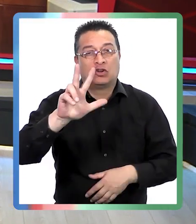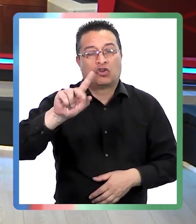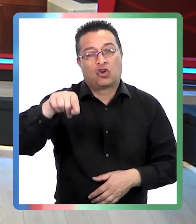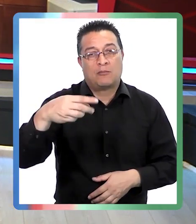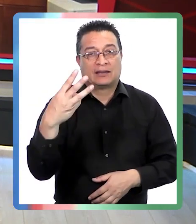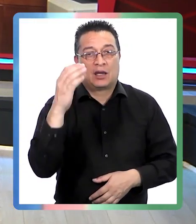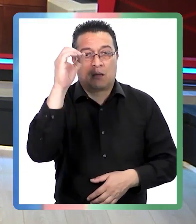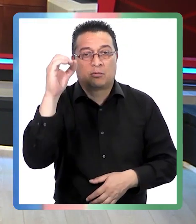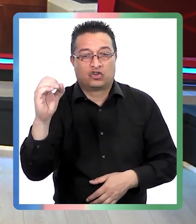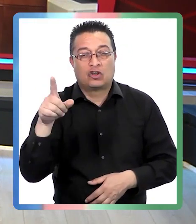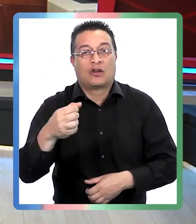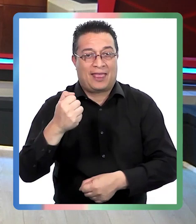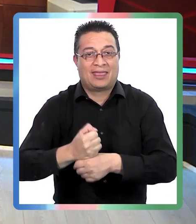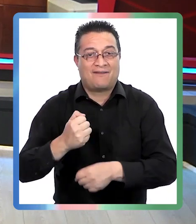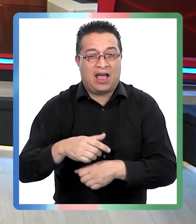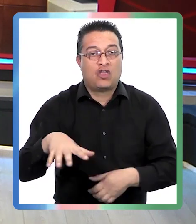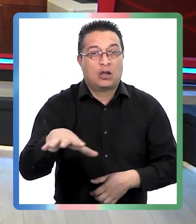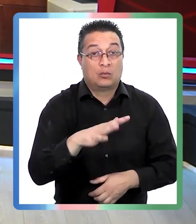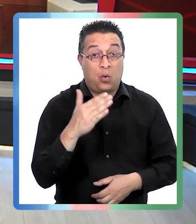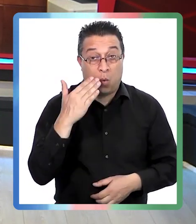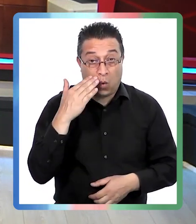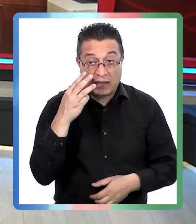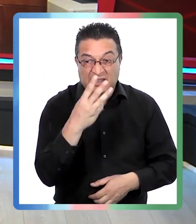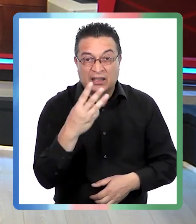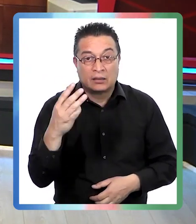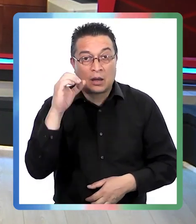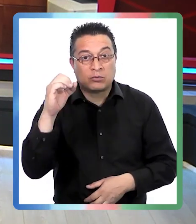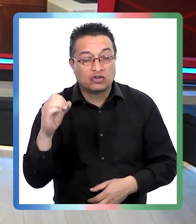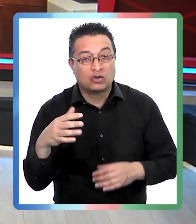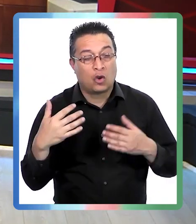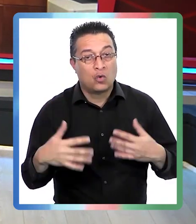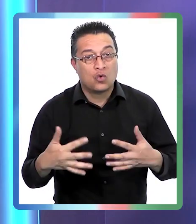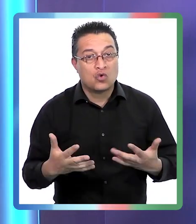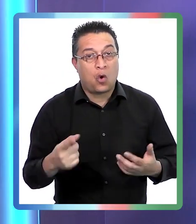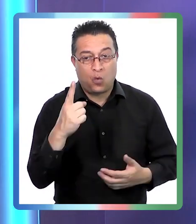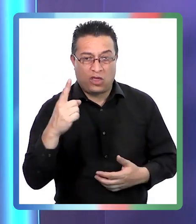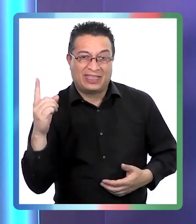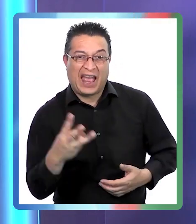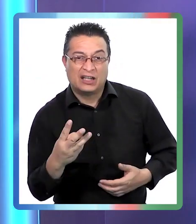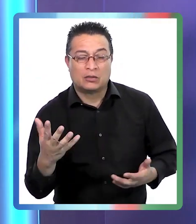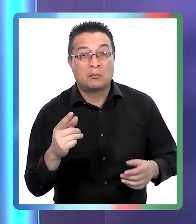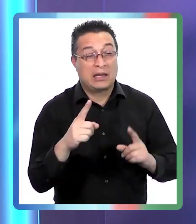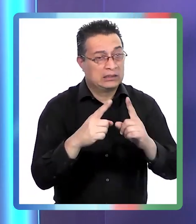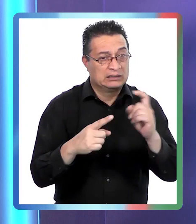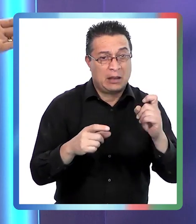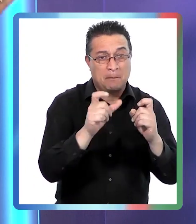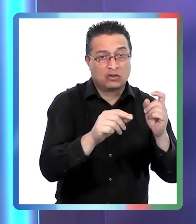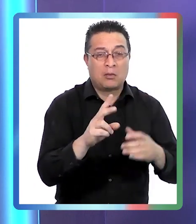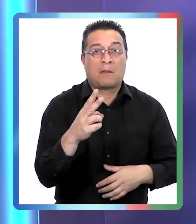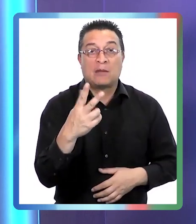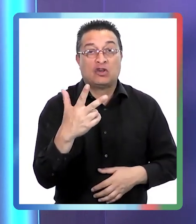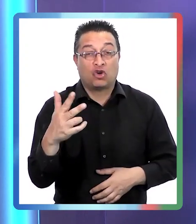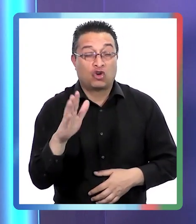el 28,3% en la fuerza trabajadora. Uf, eso es casi un tercio, ¿ah? O podríamos decir, imagínense, de cada 100